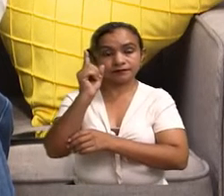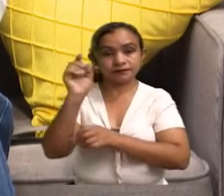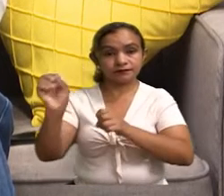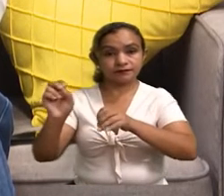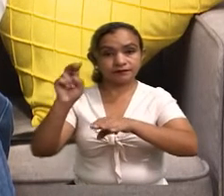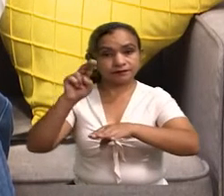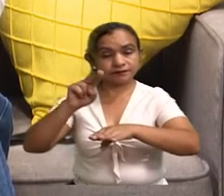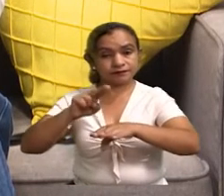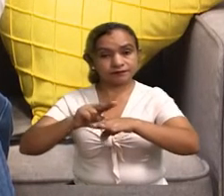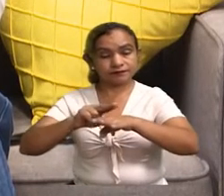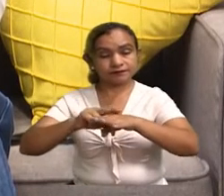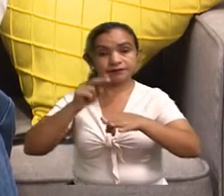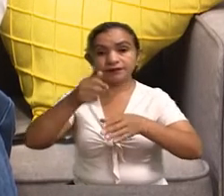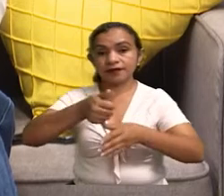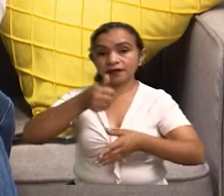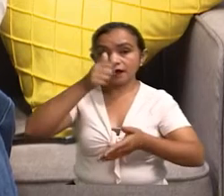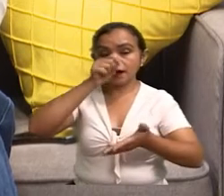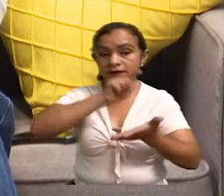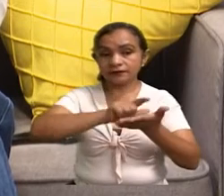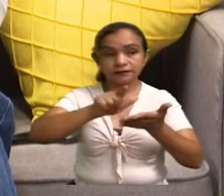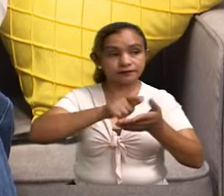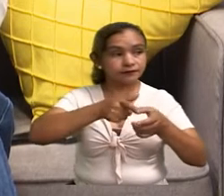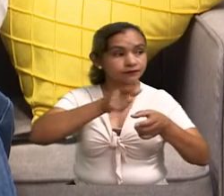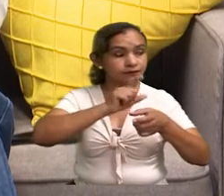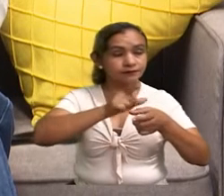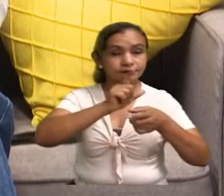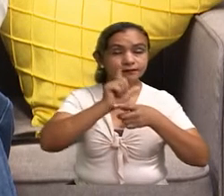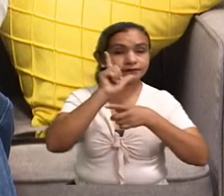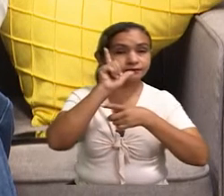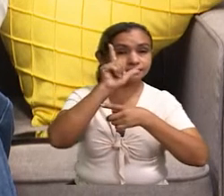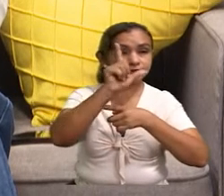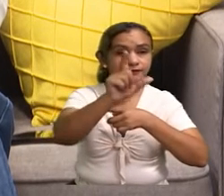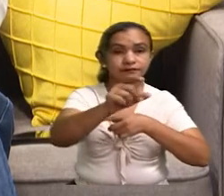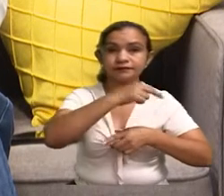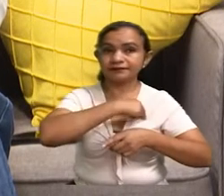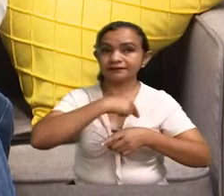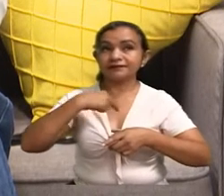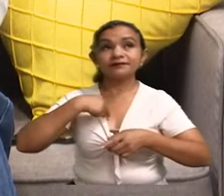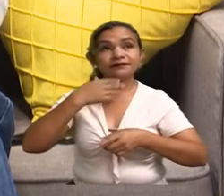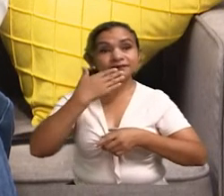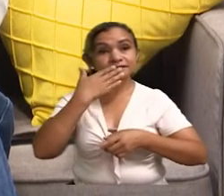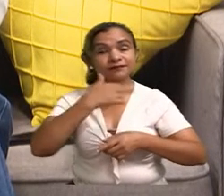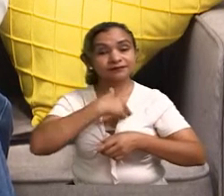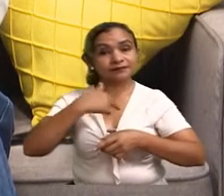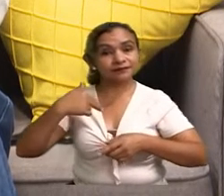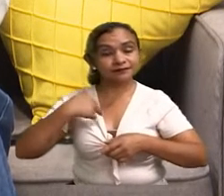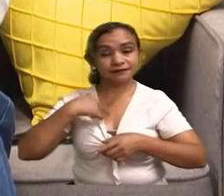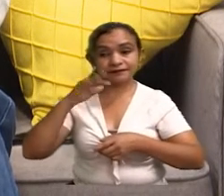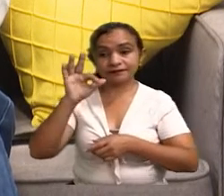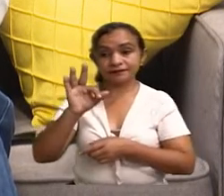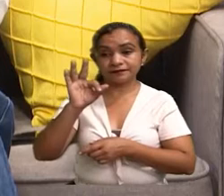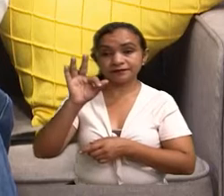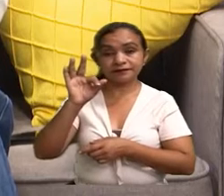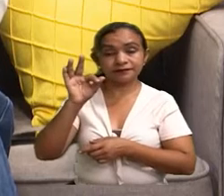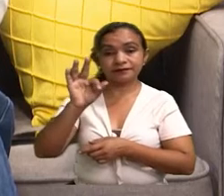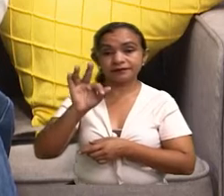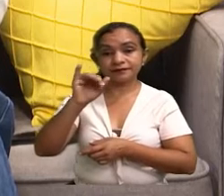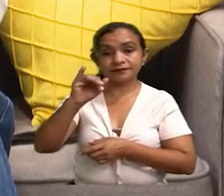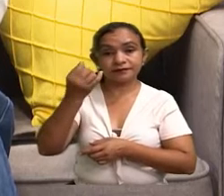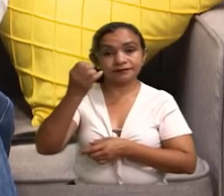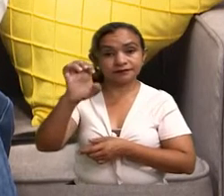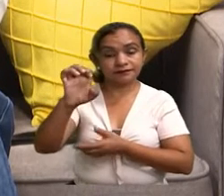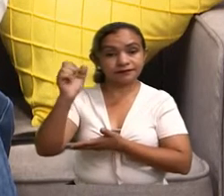Nacional de Agua y Saneamiento Rural, el cual estará siendo, bueno, facilitado por el Fondo, el nuevo FISE, el Fondo